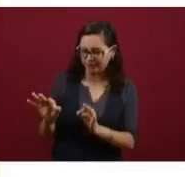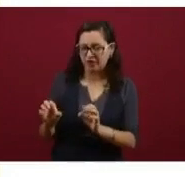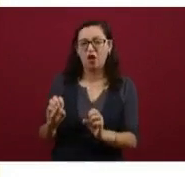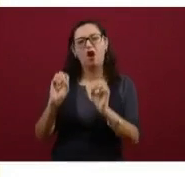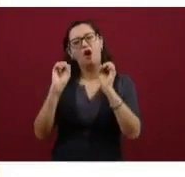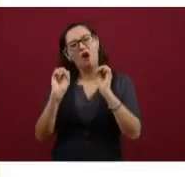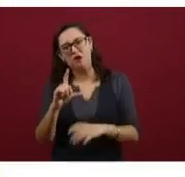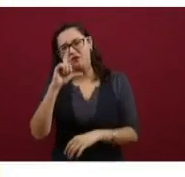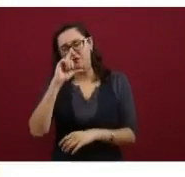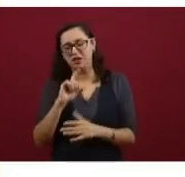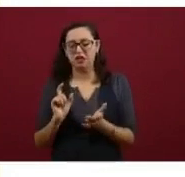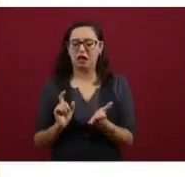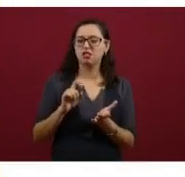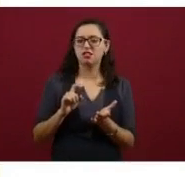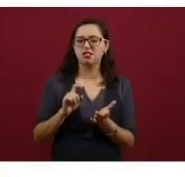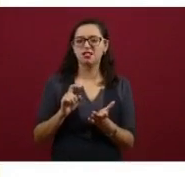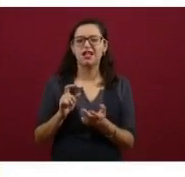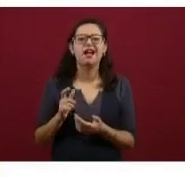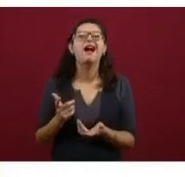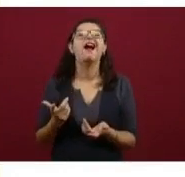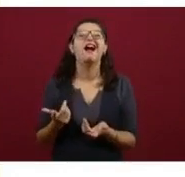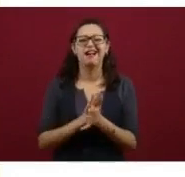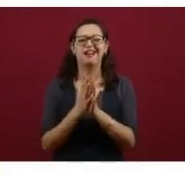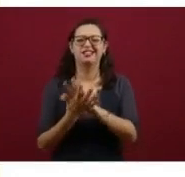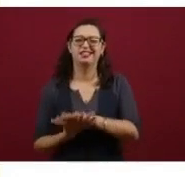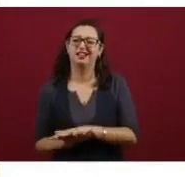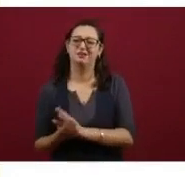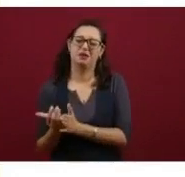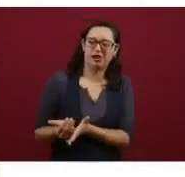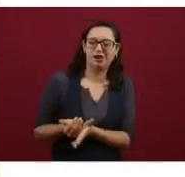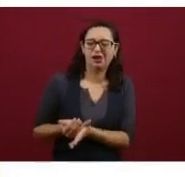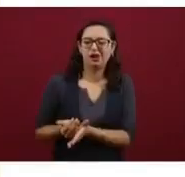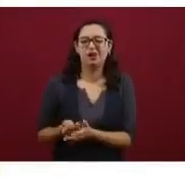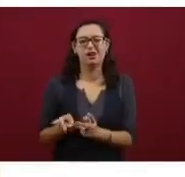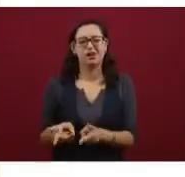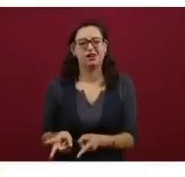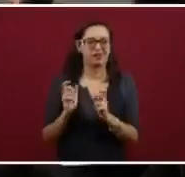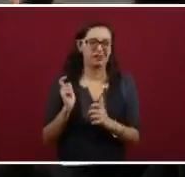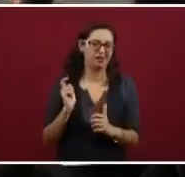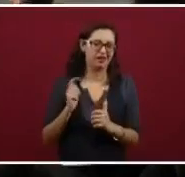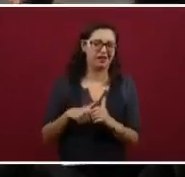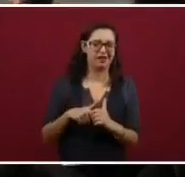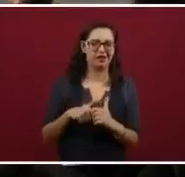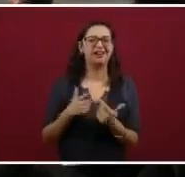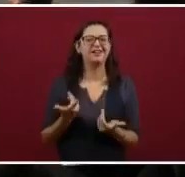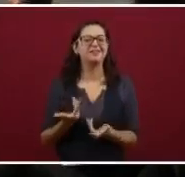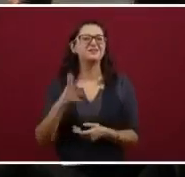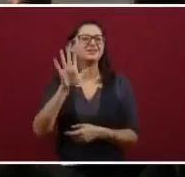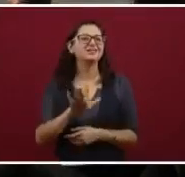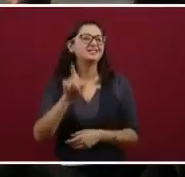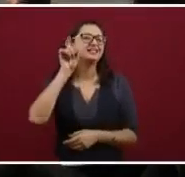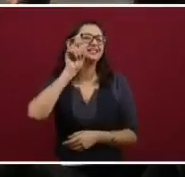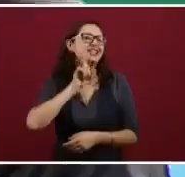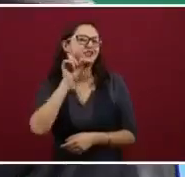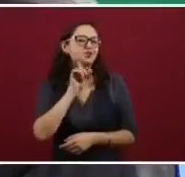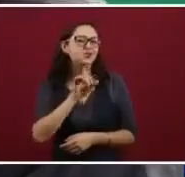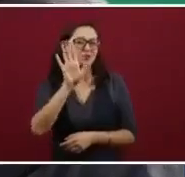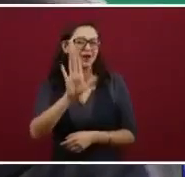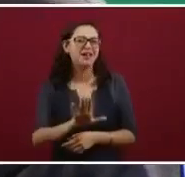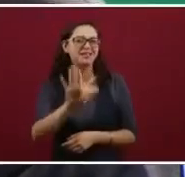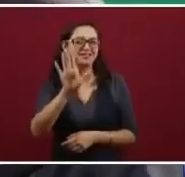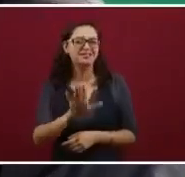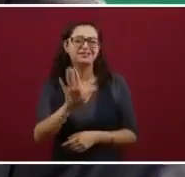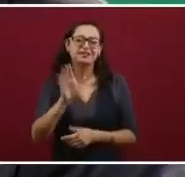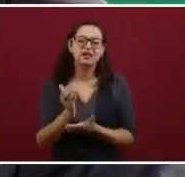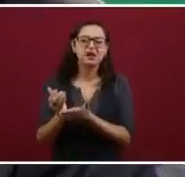con un botón especial podrían ellos variar. Por eso se llama rastrillo, porque le dan su rasurada y ellos